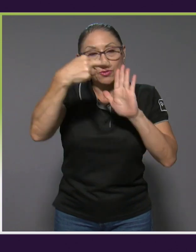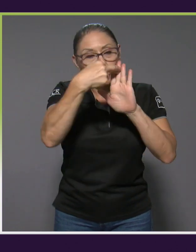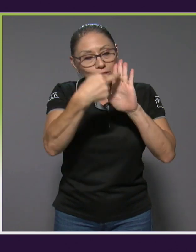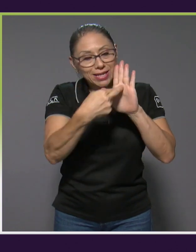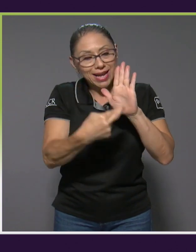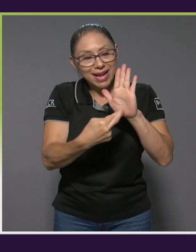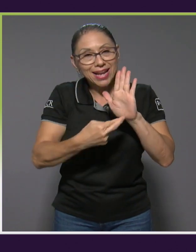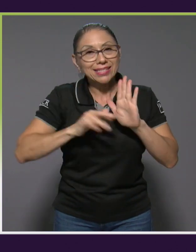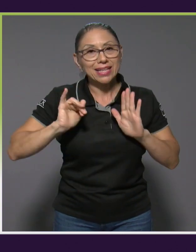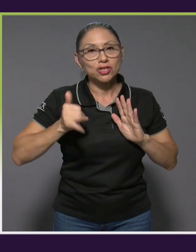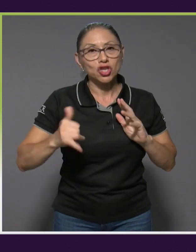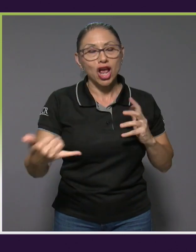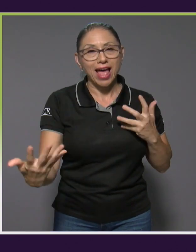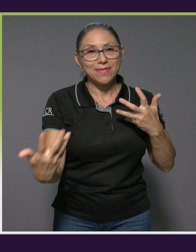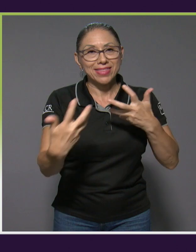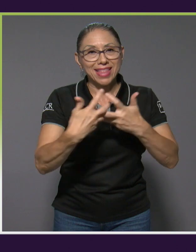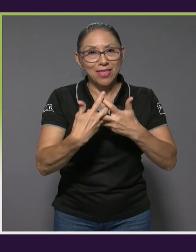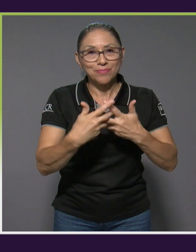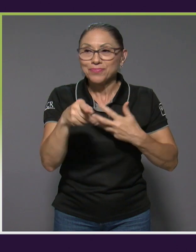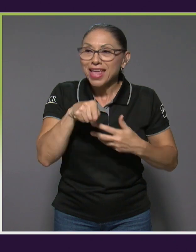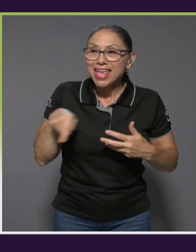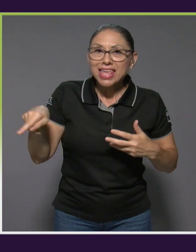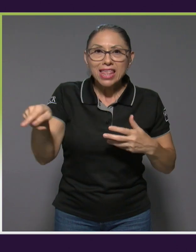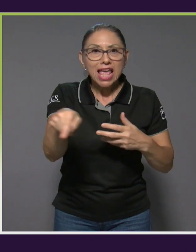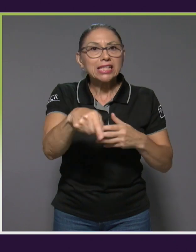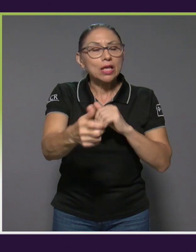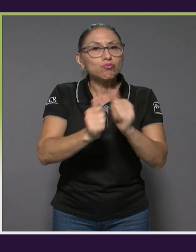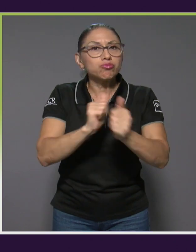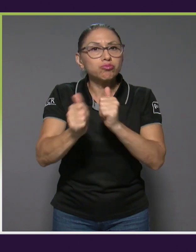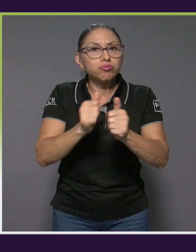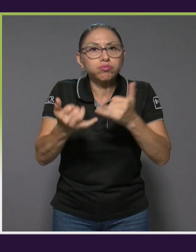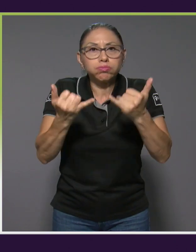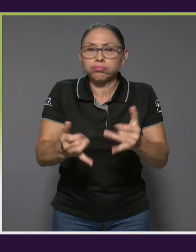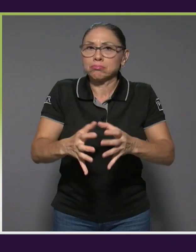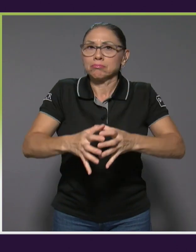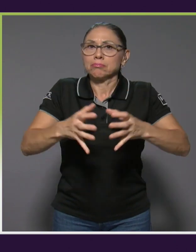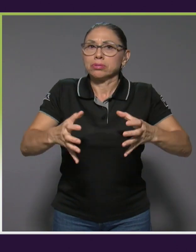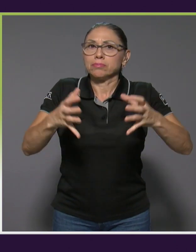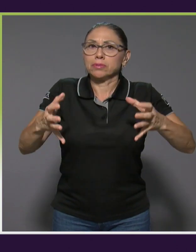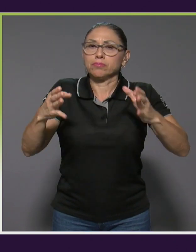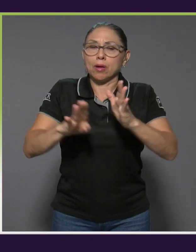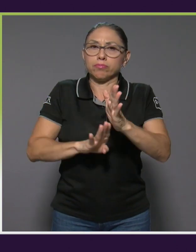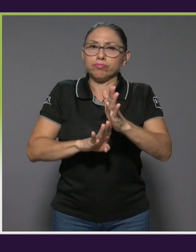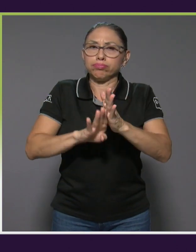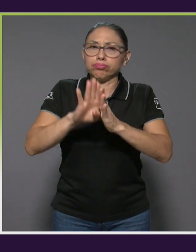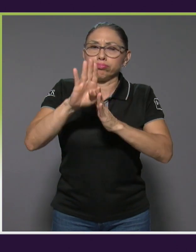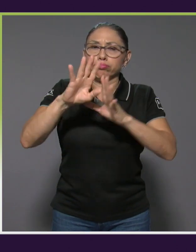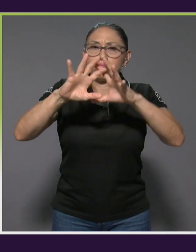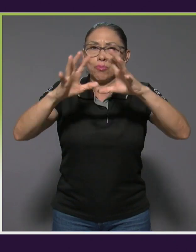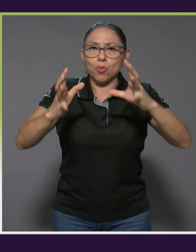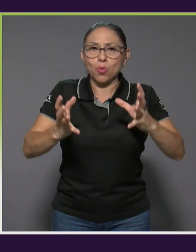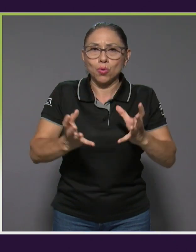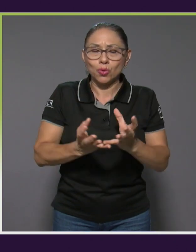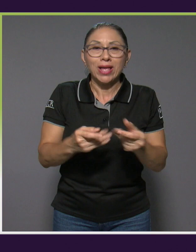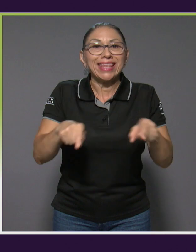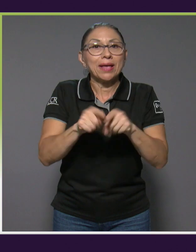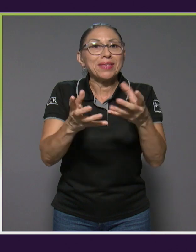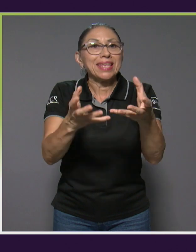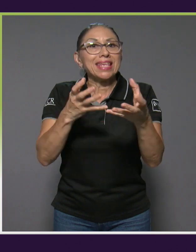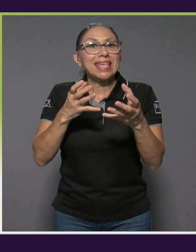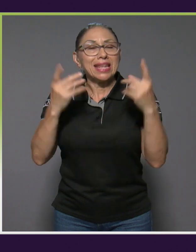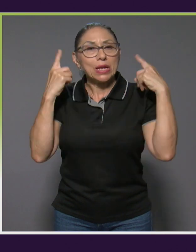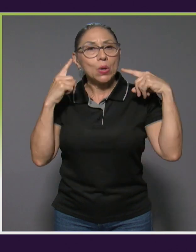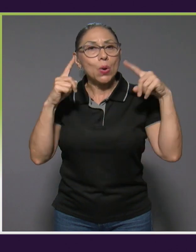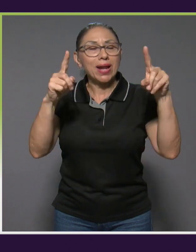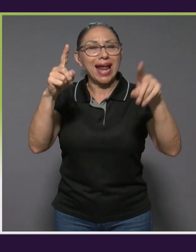adaptado y de este movimiento que está creciendo en el mundo y que busca también llegar al ciclo paralímpico.